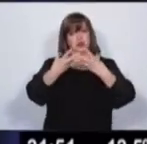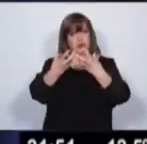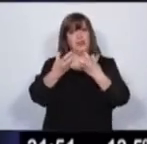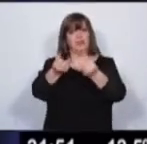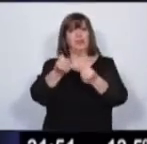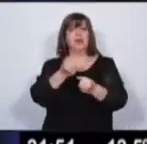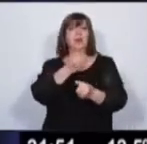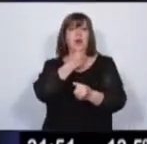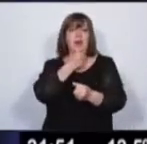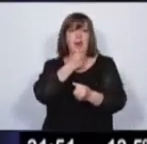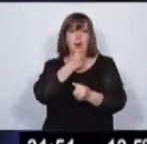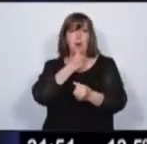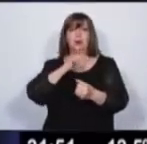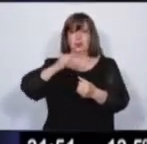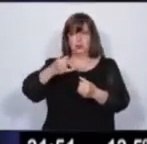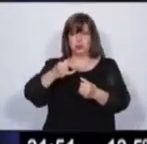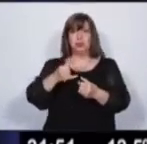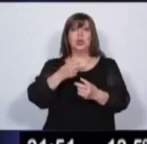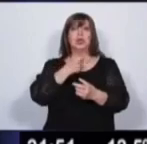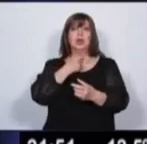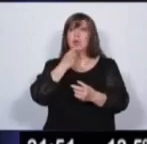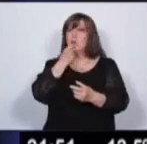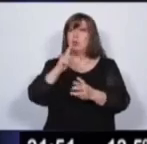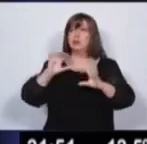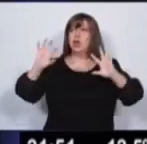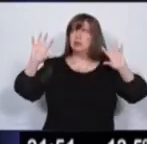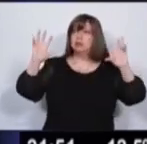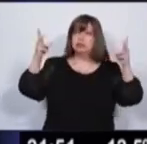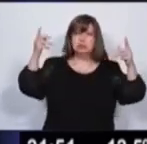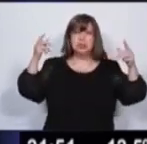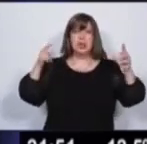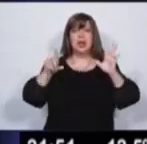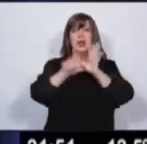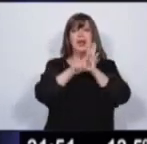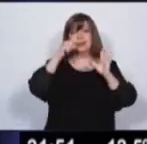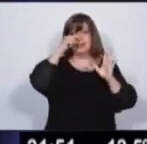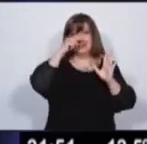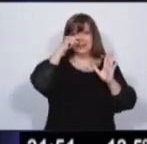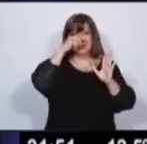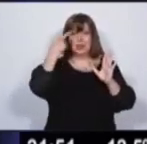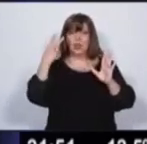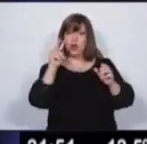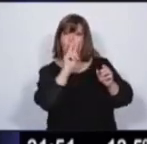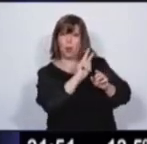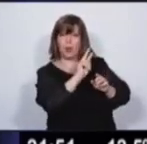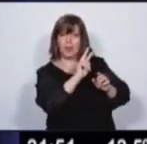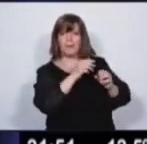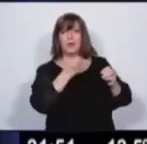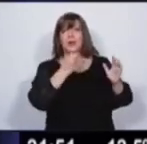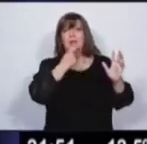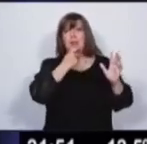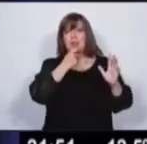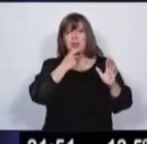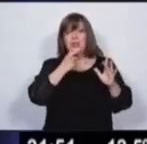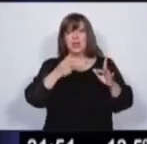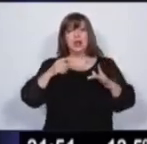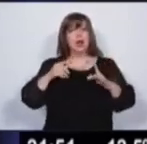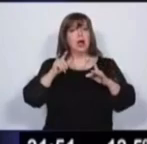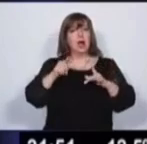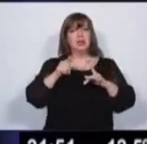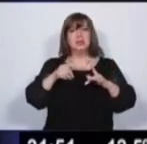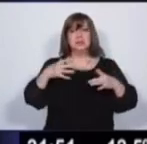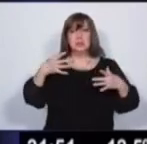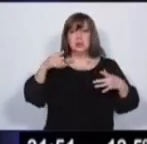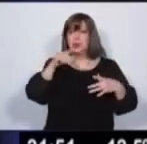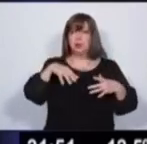vamos a enfrentar la contaminación los ataques contra la ley 7722 porque Mendoza nunca va a ser una zona